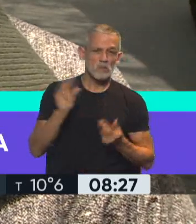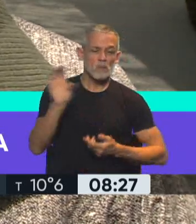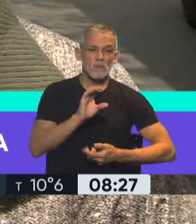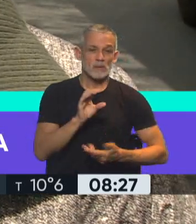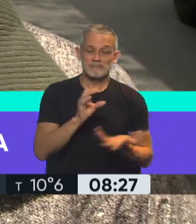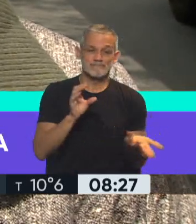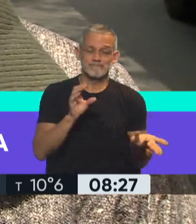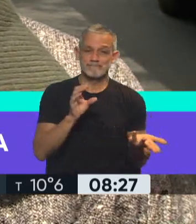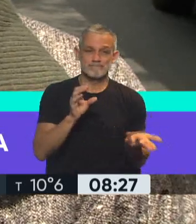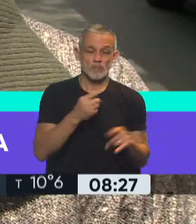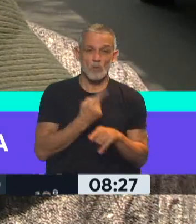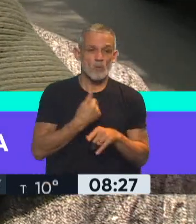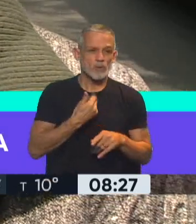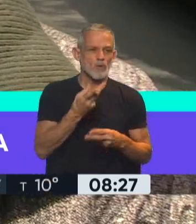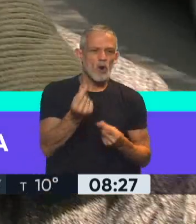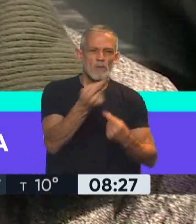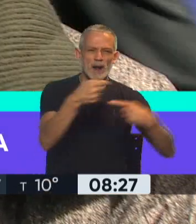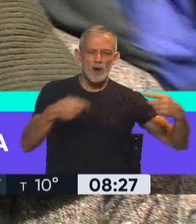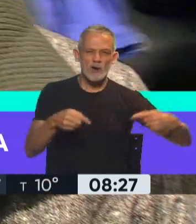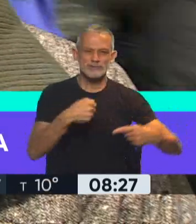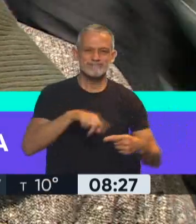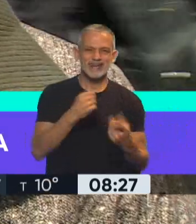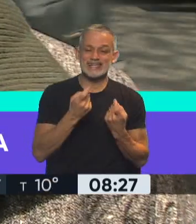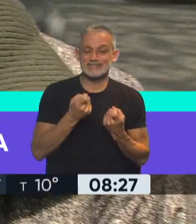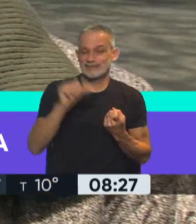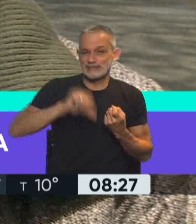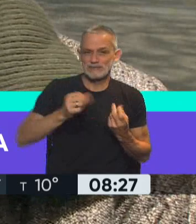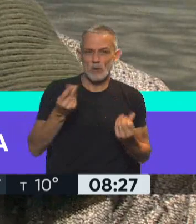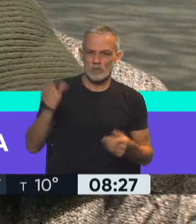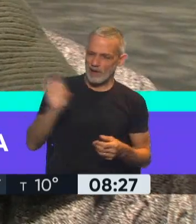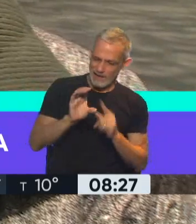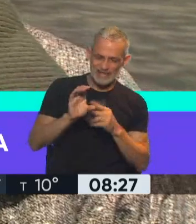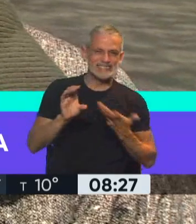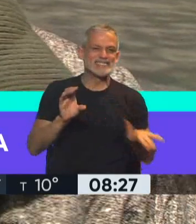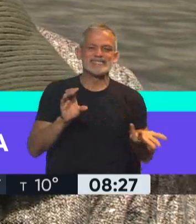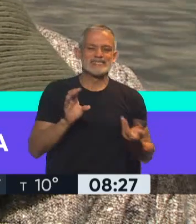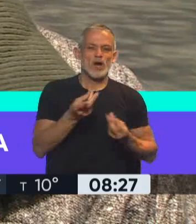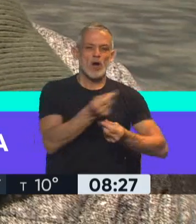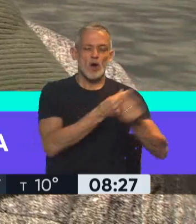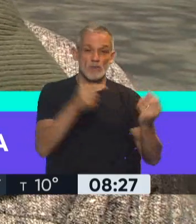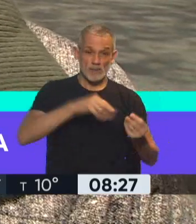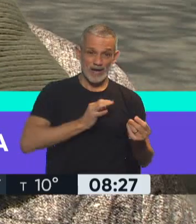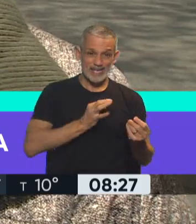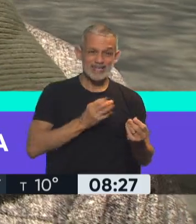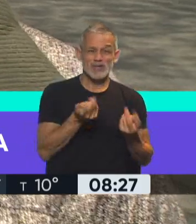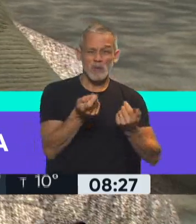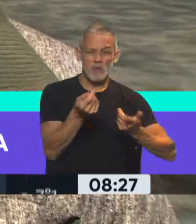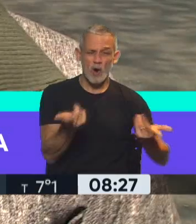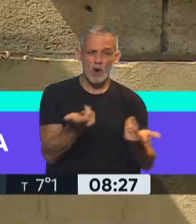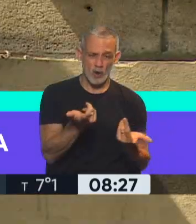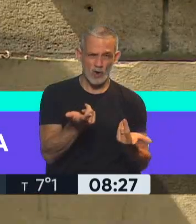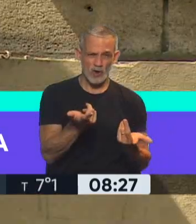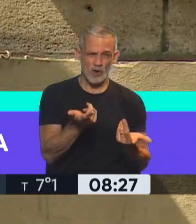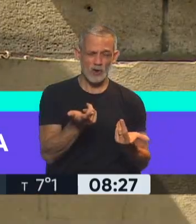no pudimos comprar las cosas que necesitamos. Con la plata del fútbol del año pasado pudimos comprar este año poca cantidad, porque